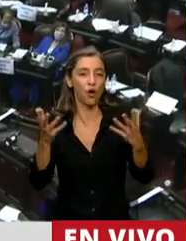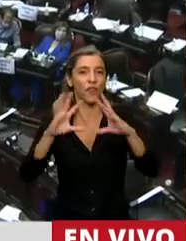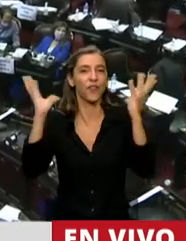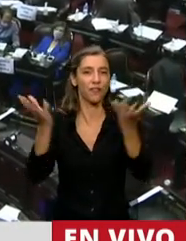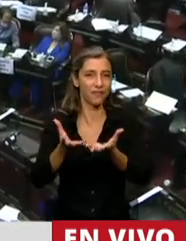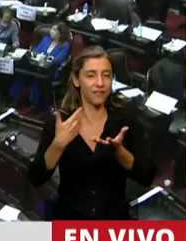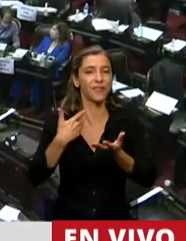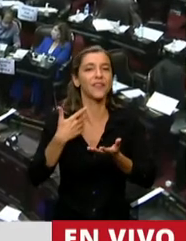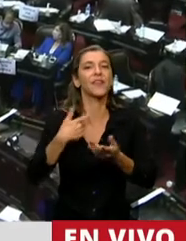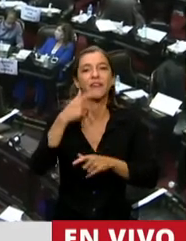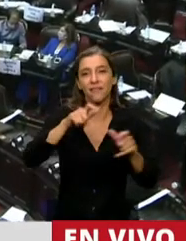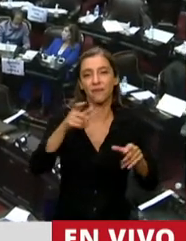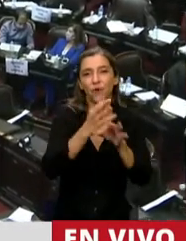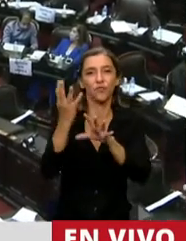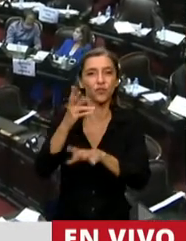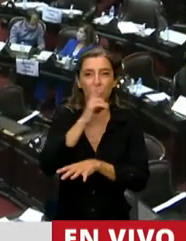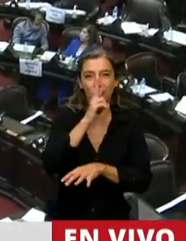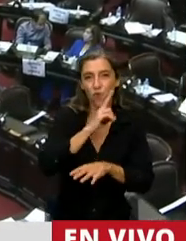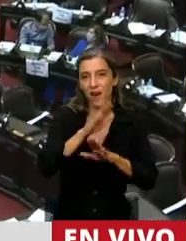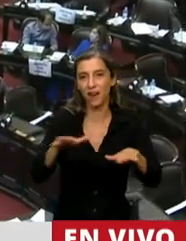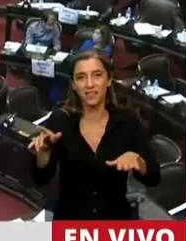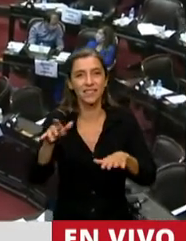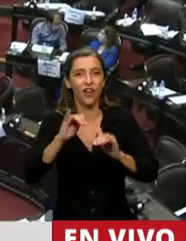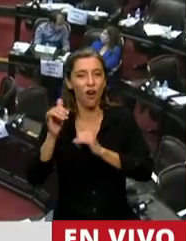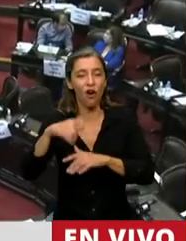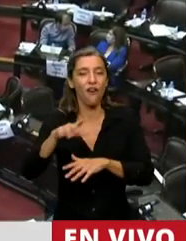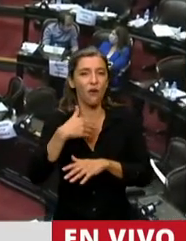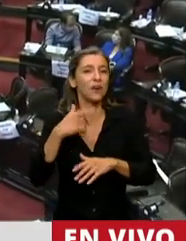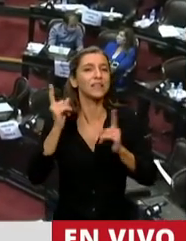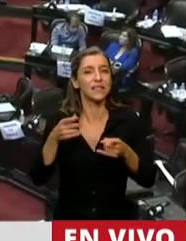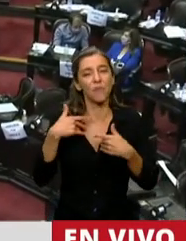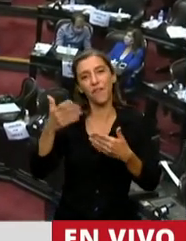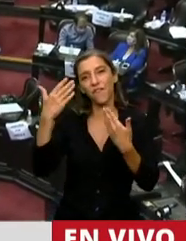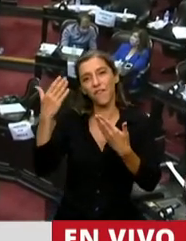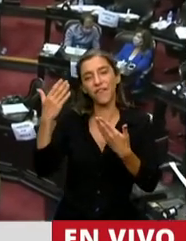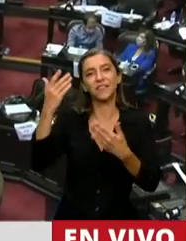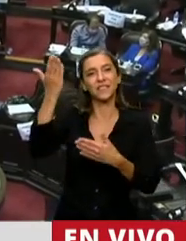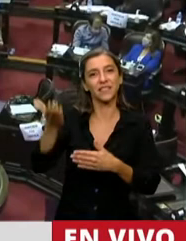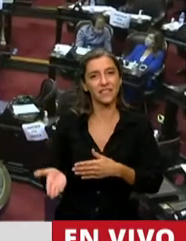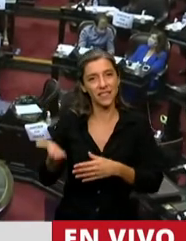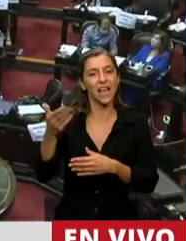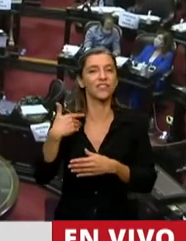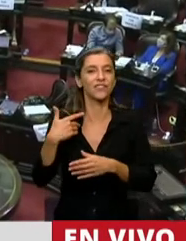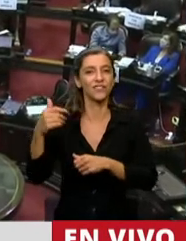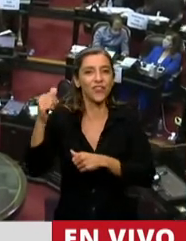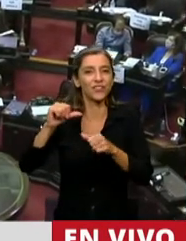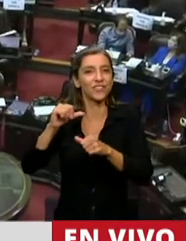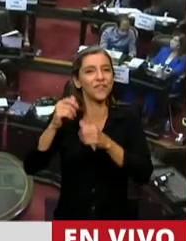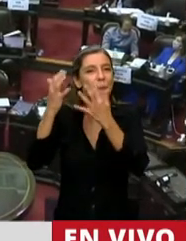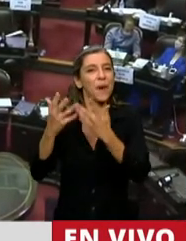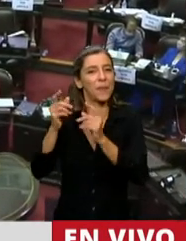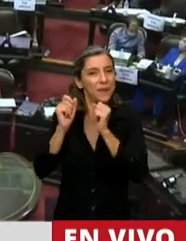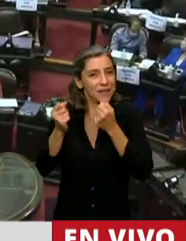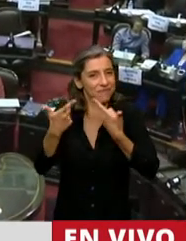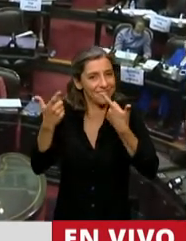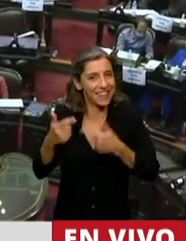tweet y además la felicitaron muchísimo a nuestra científica, Alicia Dickenstein, la matemática. Yo no quiero que la